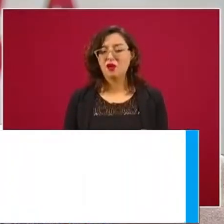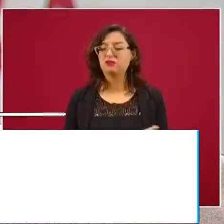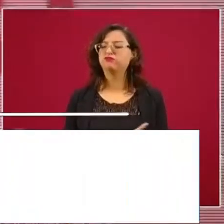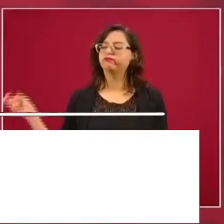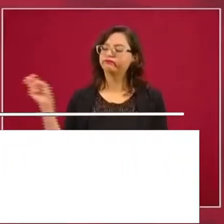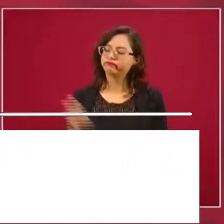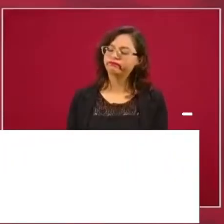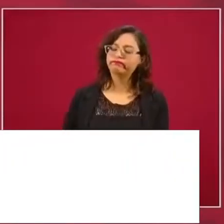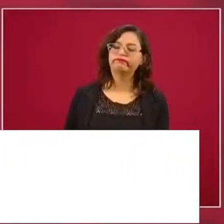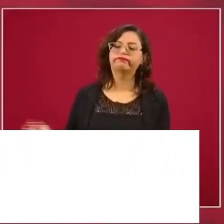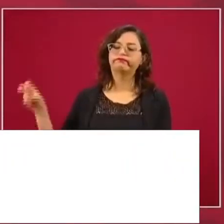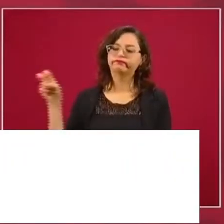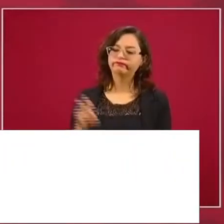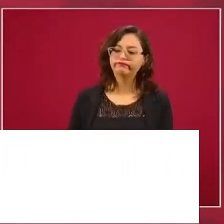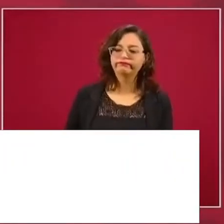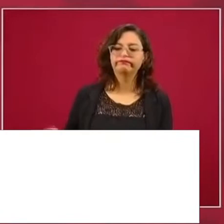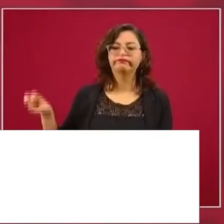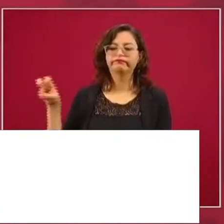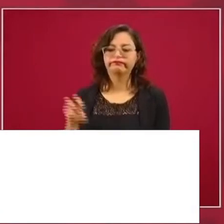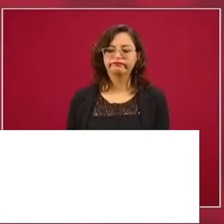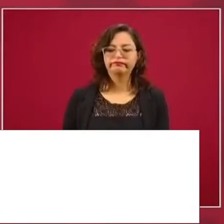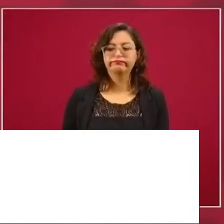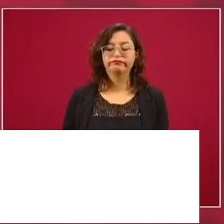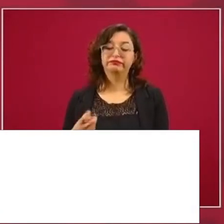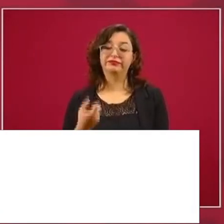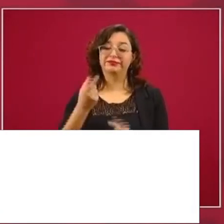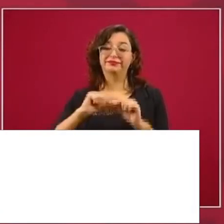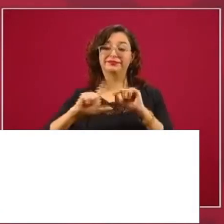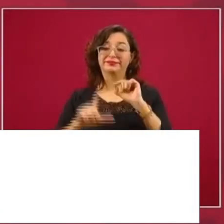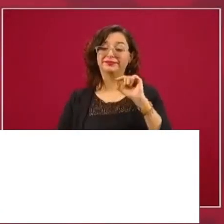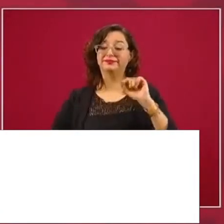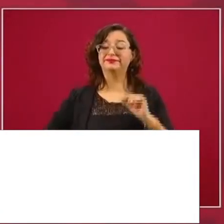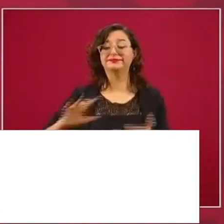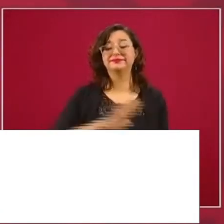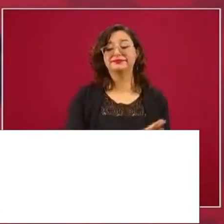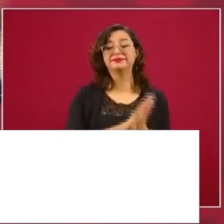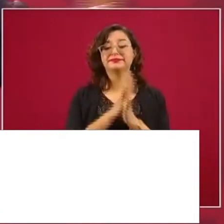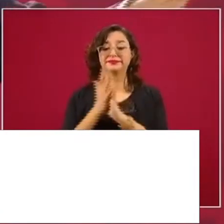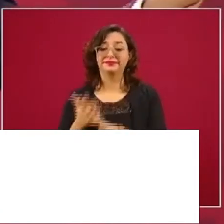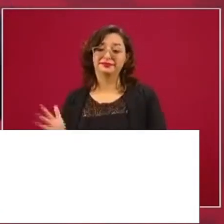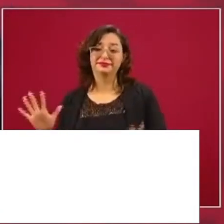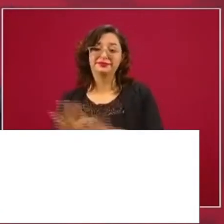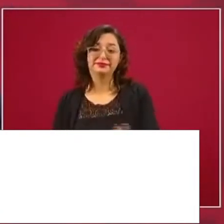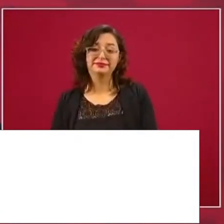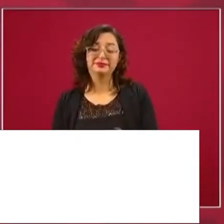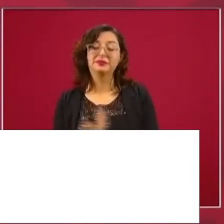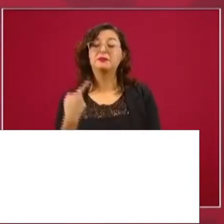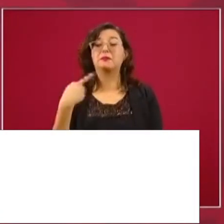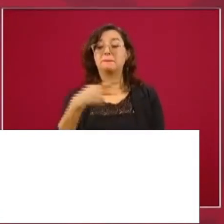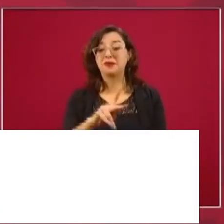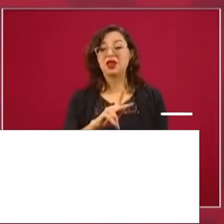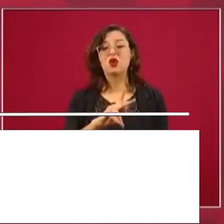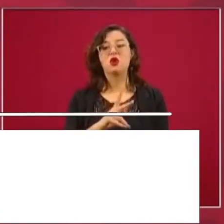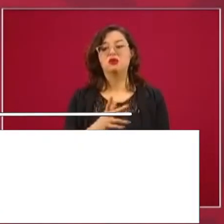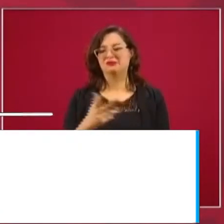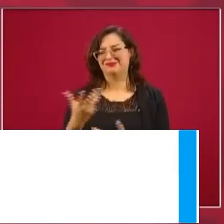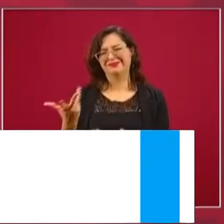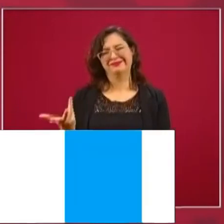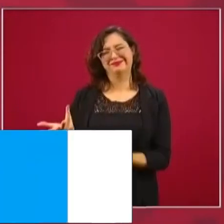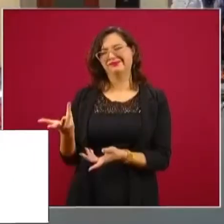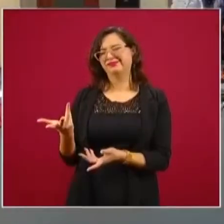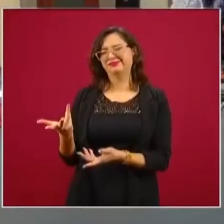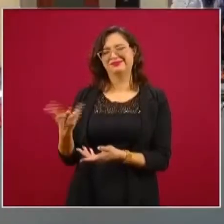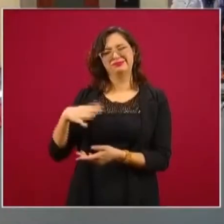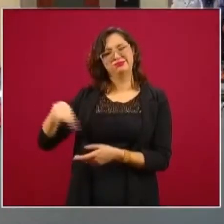esa no es una agenda de México, a menos que López Obrador vaya a pedir ayuda en materia de